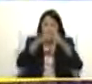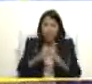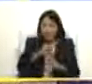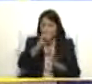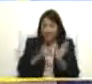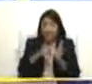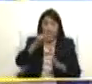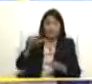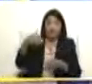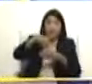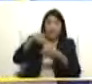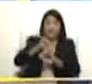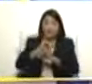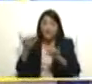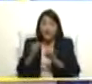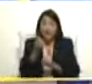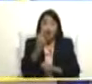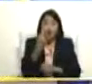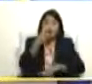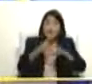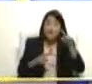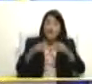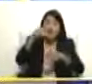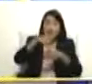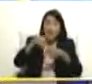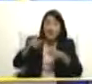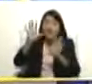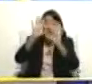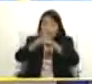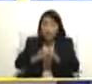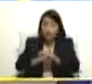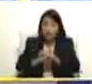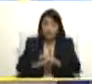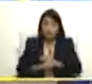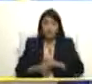votando hasta las 11:30 de la noche.